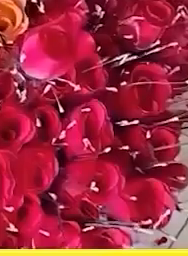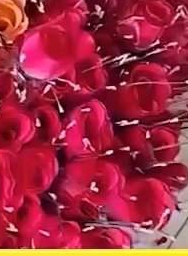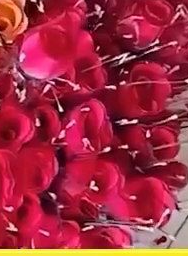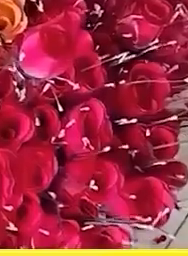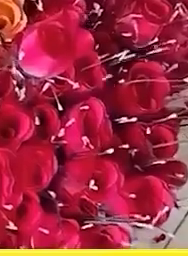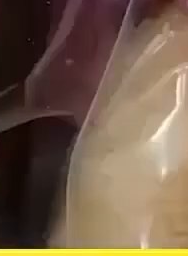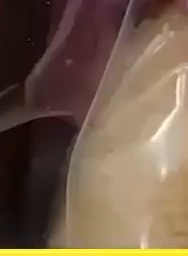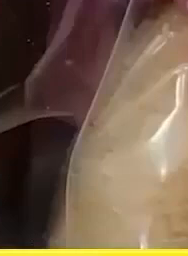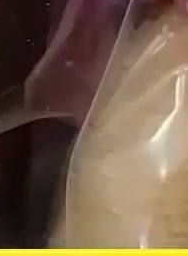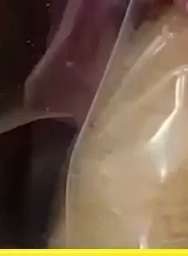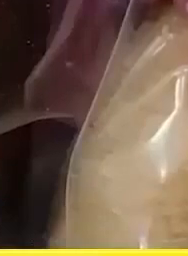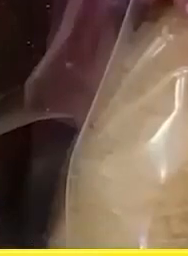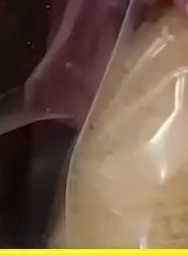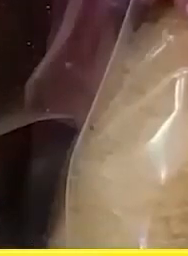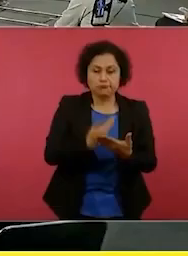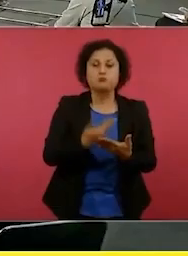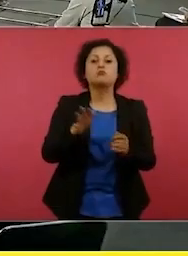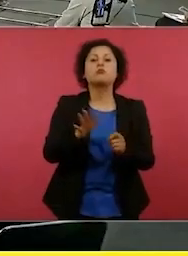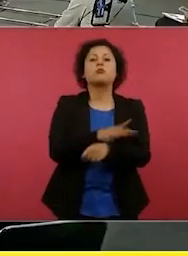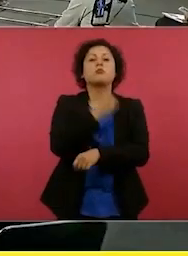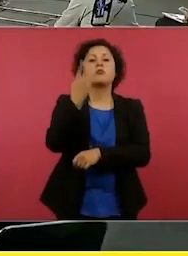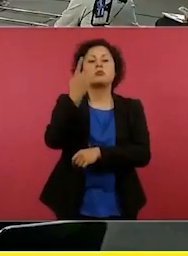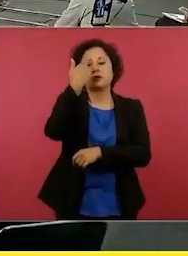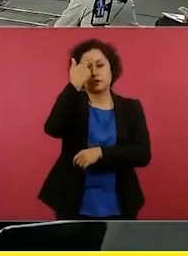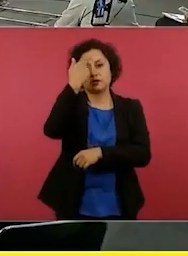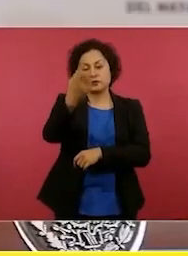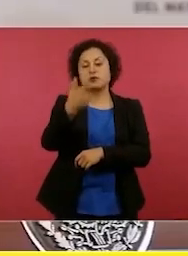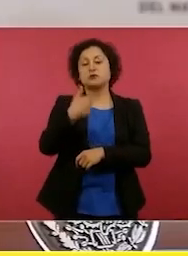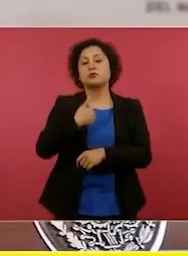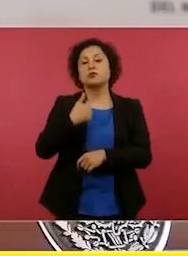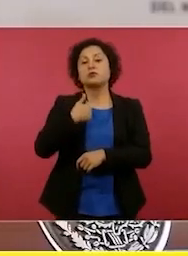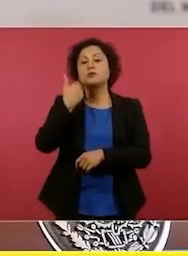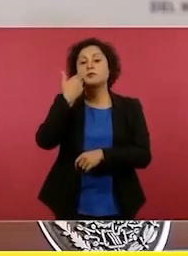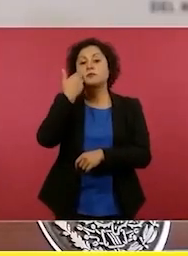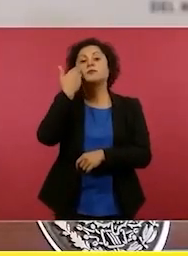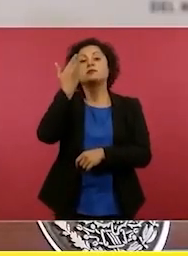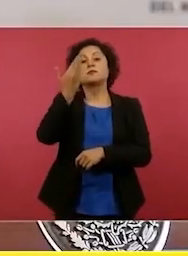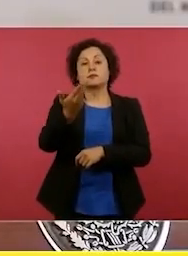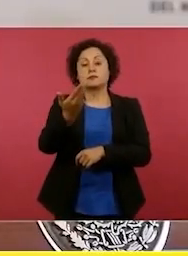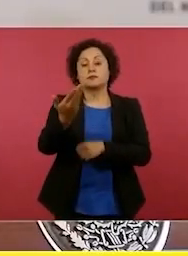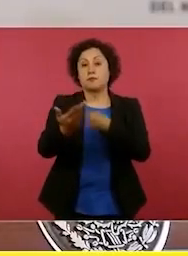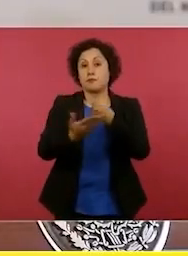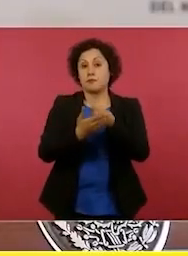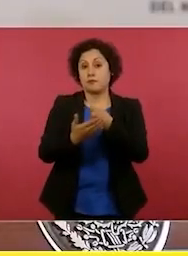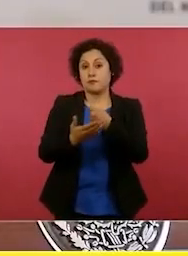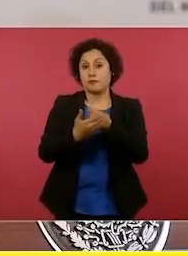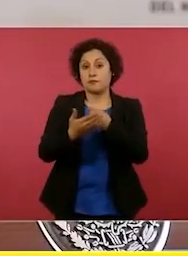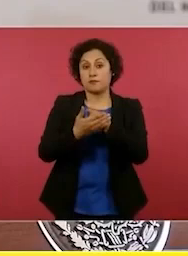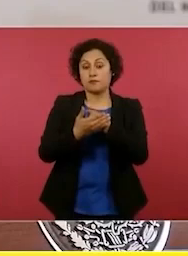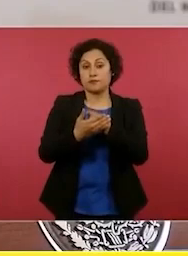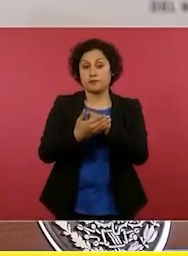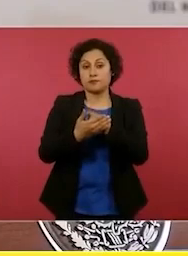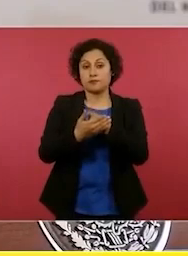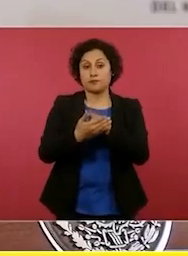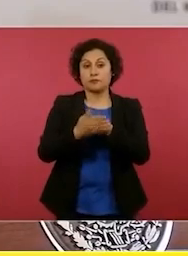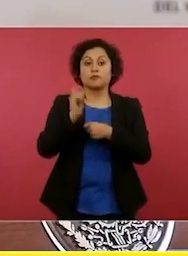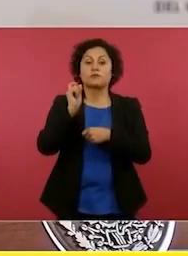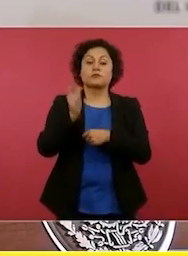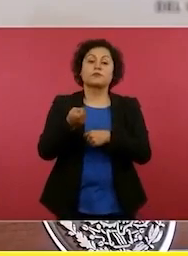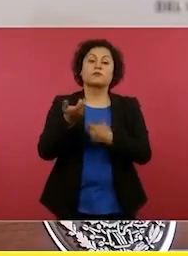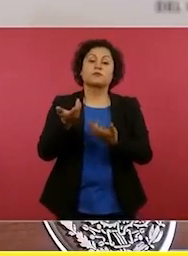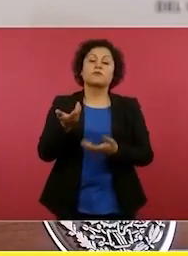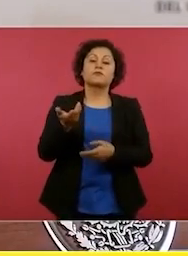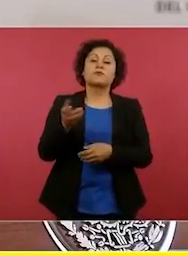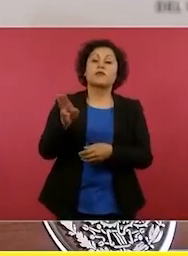Yucatán, dicen líderes empresariales. Además, el presidente de México, López Obrador, ha anunciado que suspenderá sus conferencias mañaneras